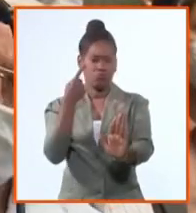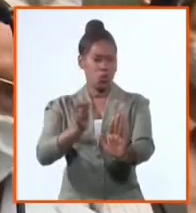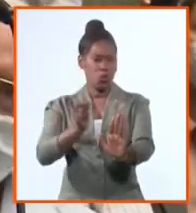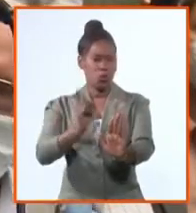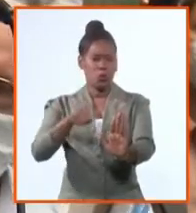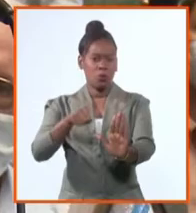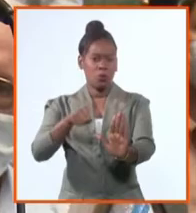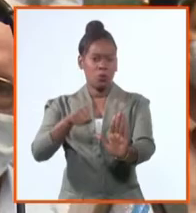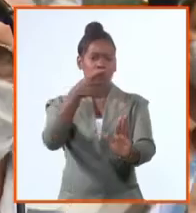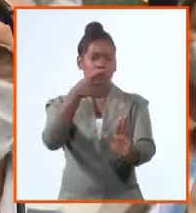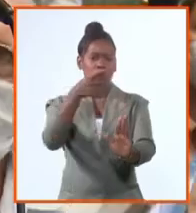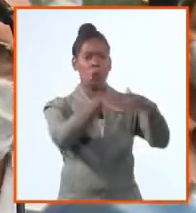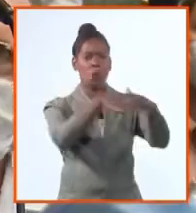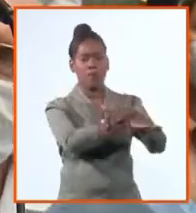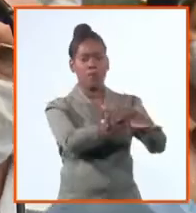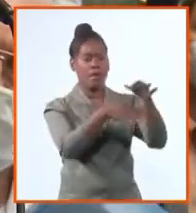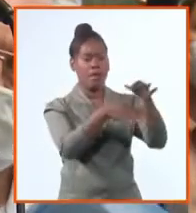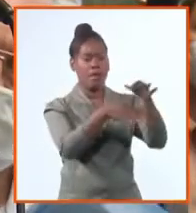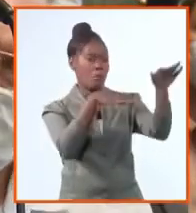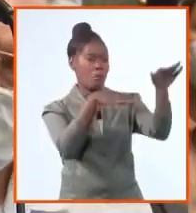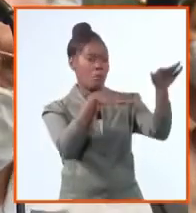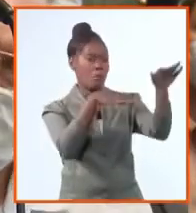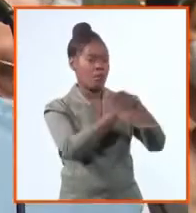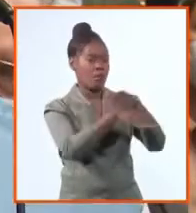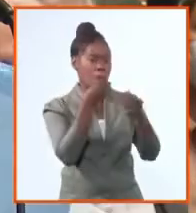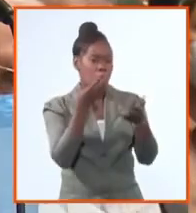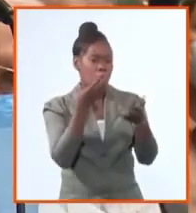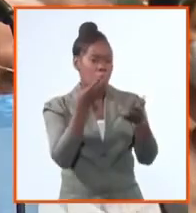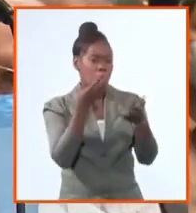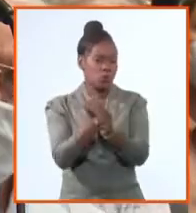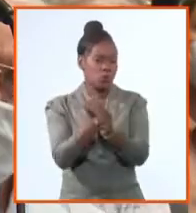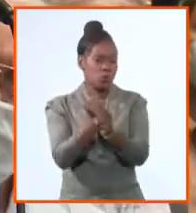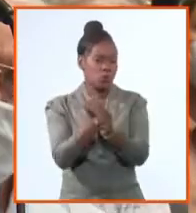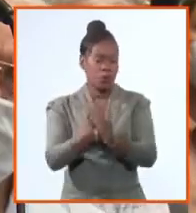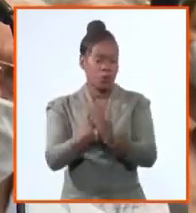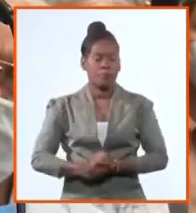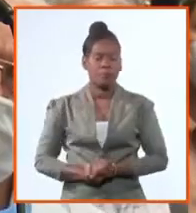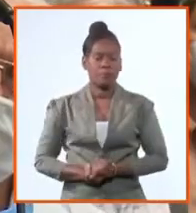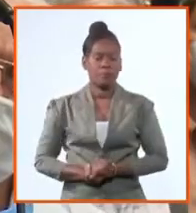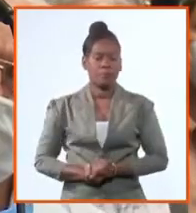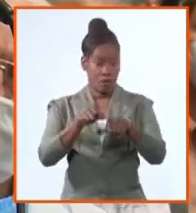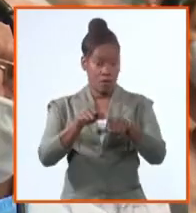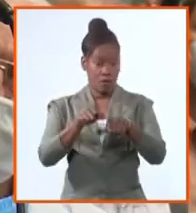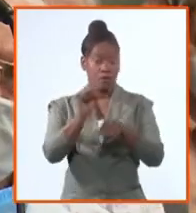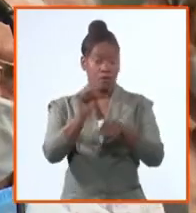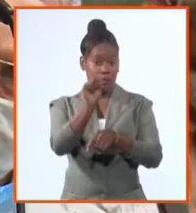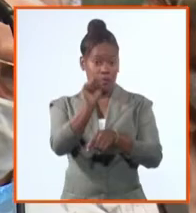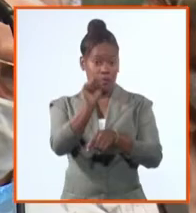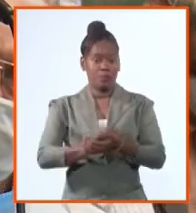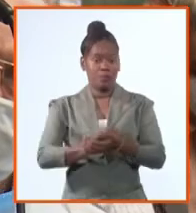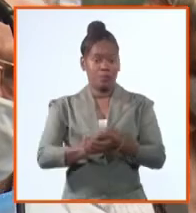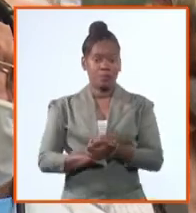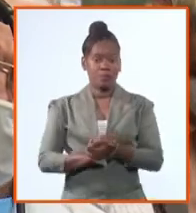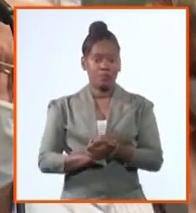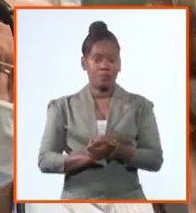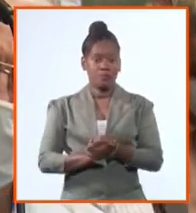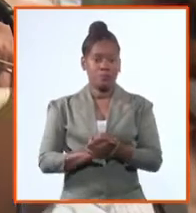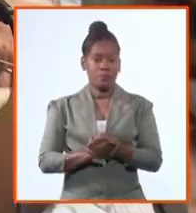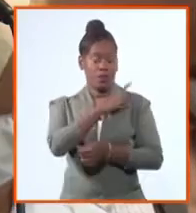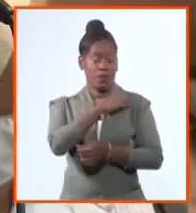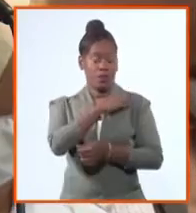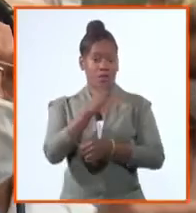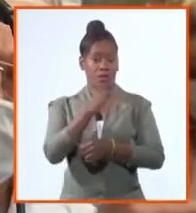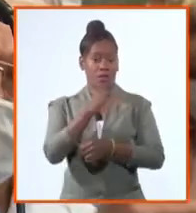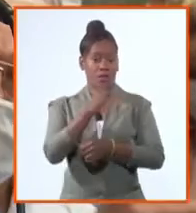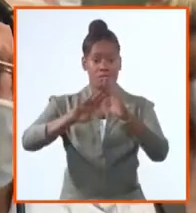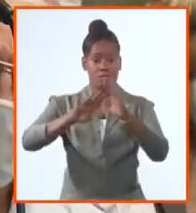Recientemente también, bajo la dirección del compañero vicepresidente de la República, Valdés Mesa, hicimos un trabajo